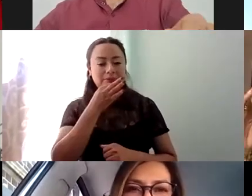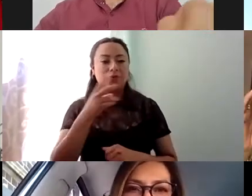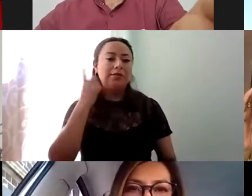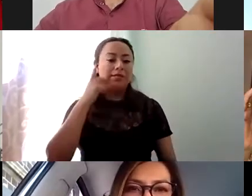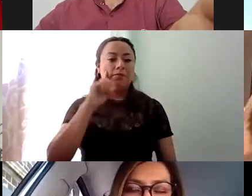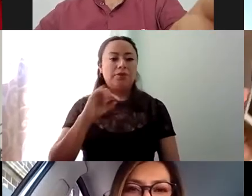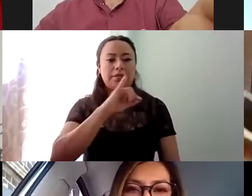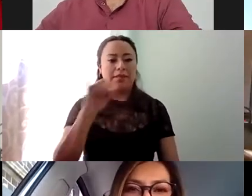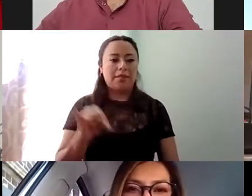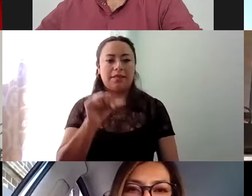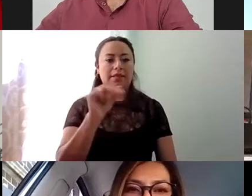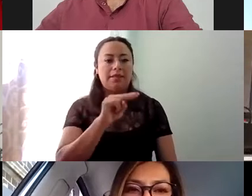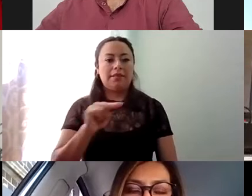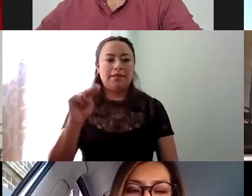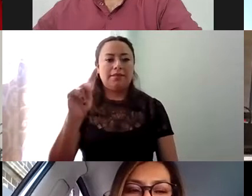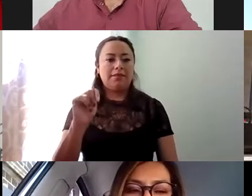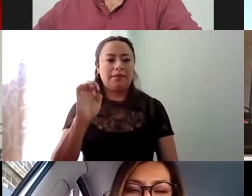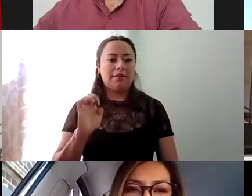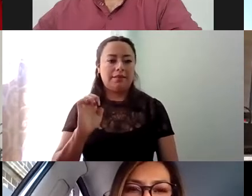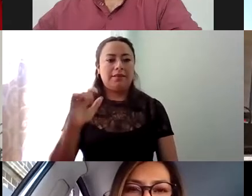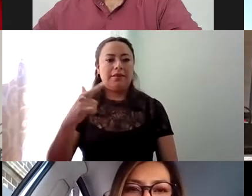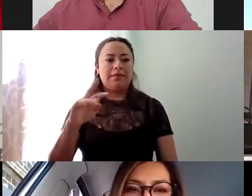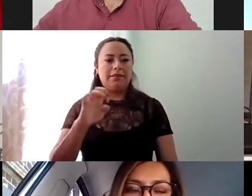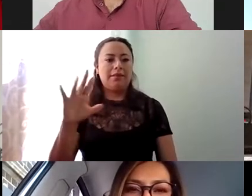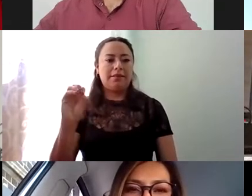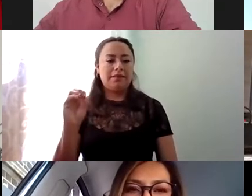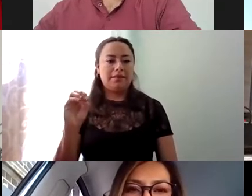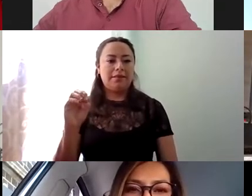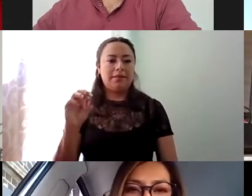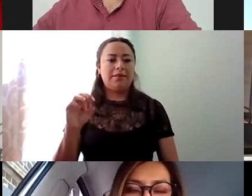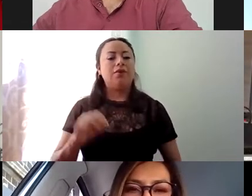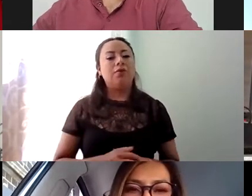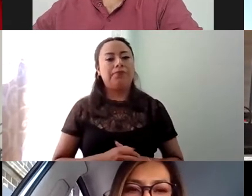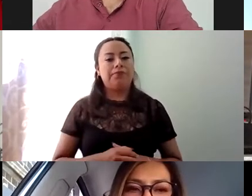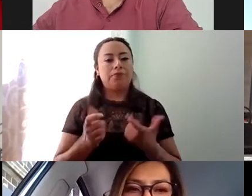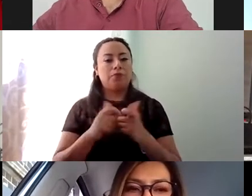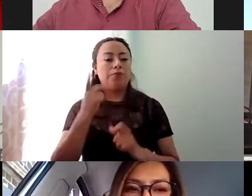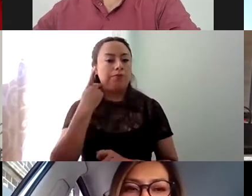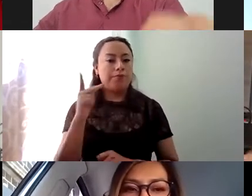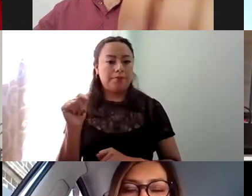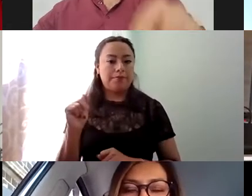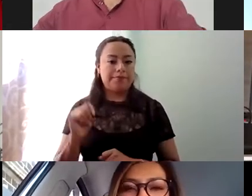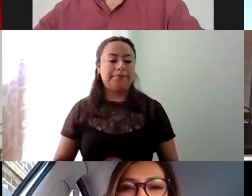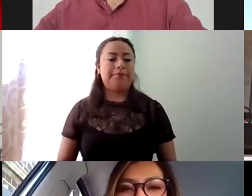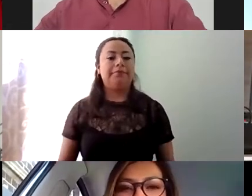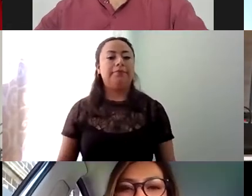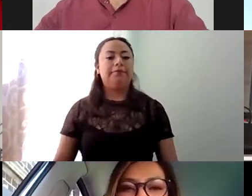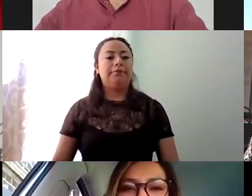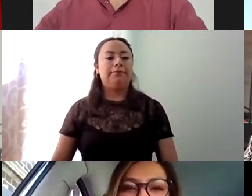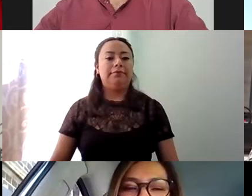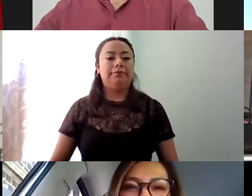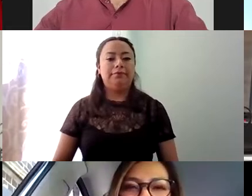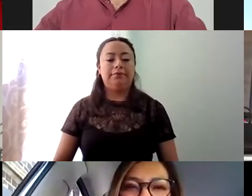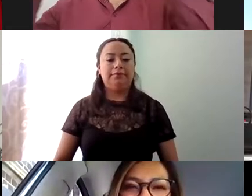Maya del Grupo Parlamentario del Partido del Trabajo para hacer preguntas o comentarios. Adelante, diputada. Muchas